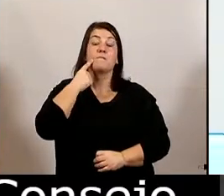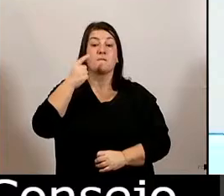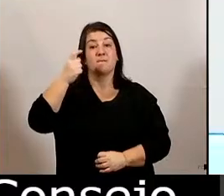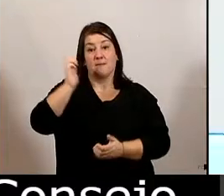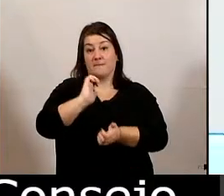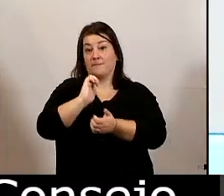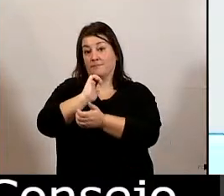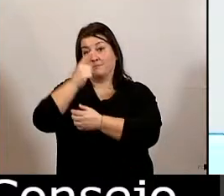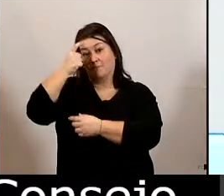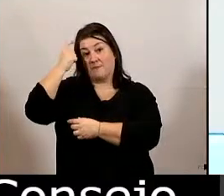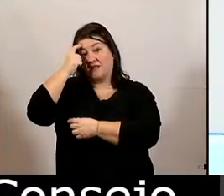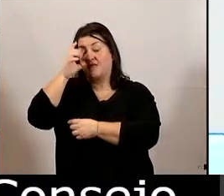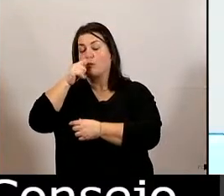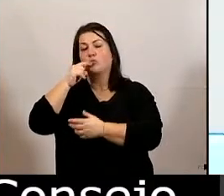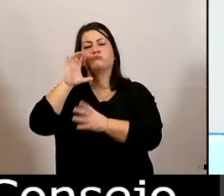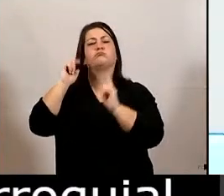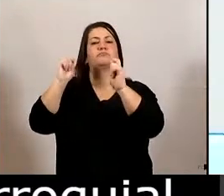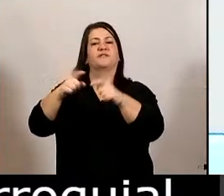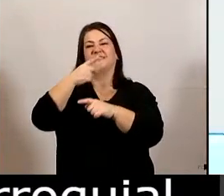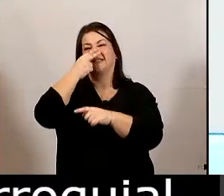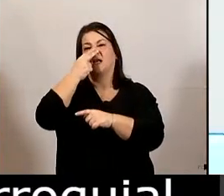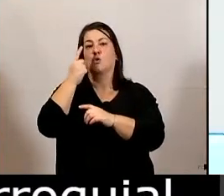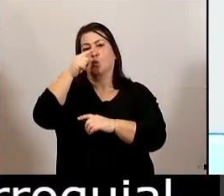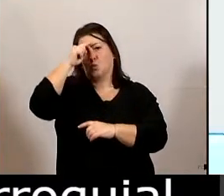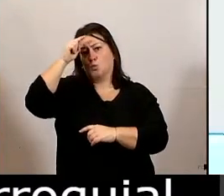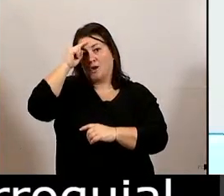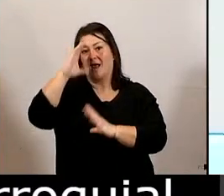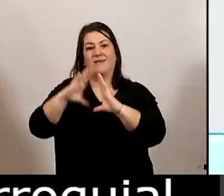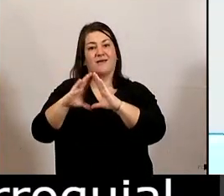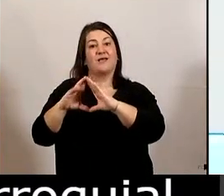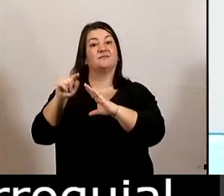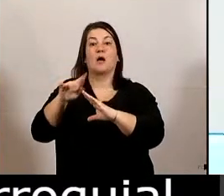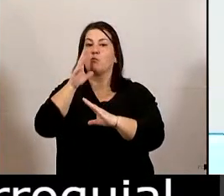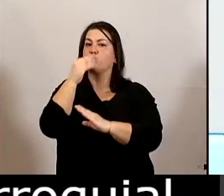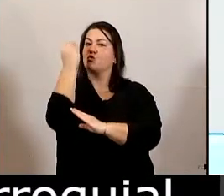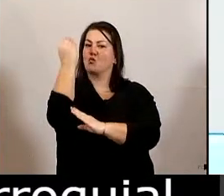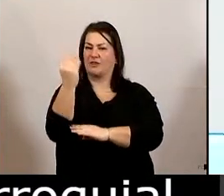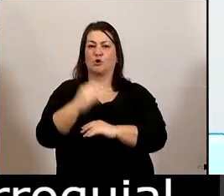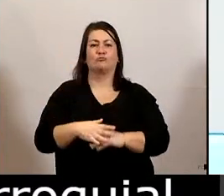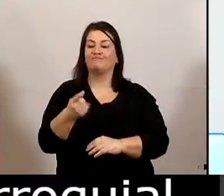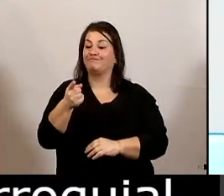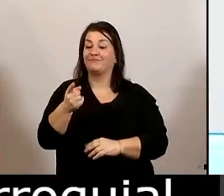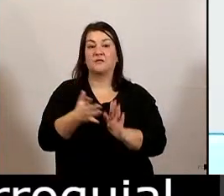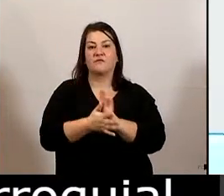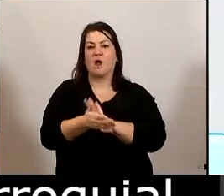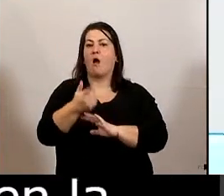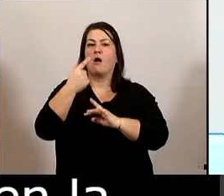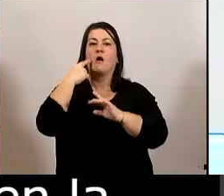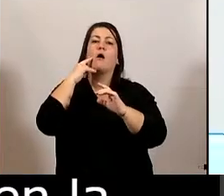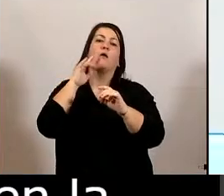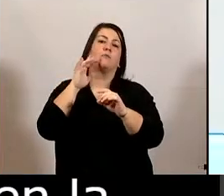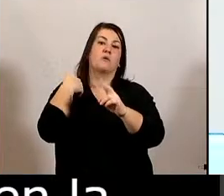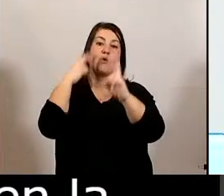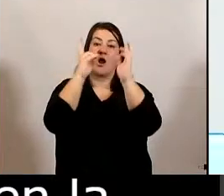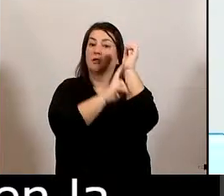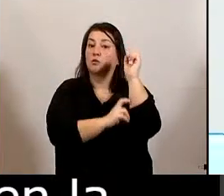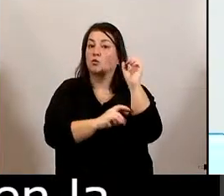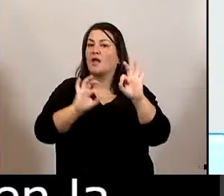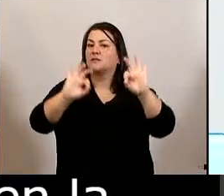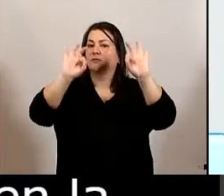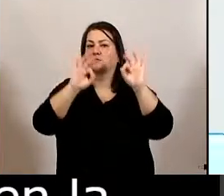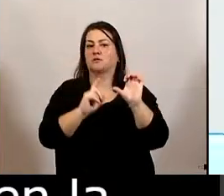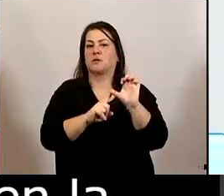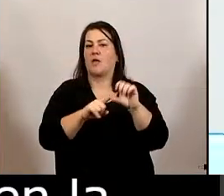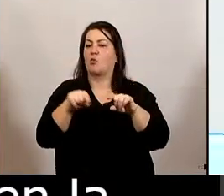como bien de interés cultural en la categoría de monumento. Se trata de un ejemplo de arquitectura eclesiástica extremeña